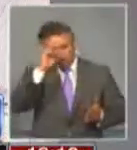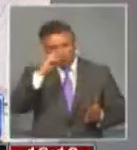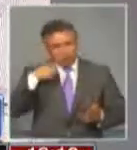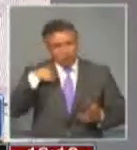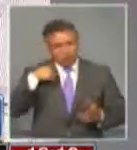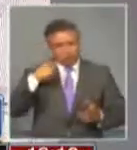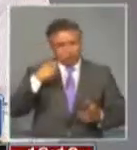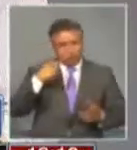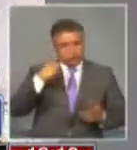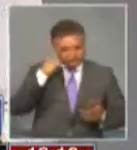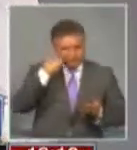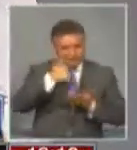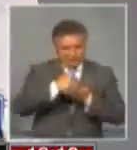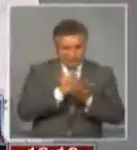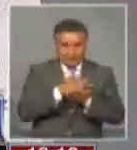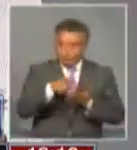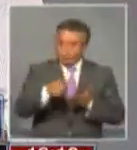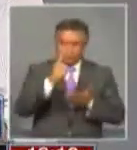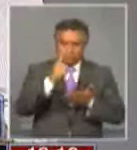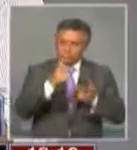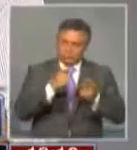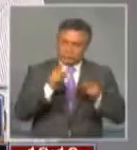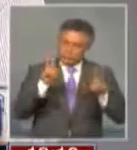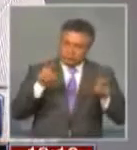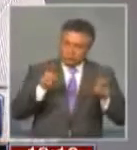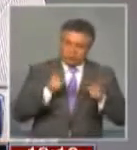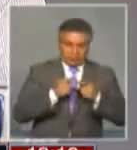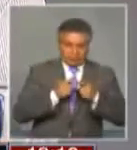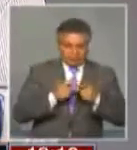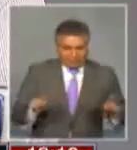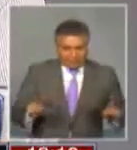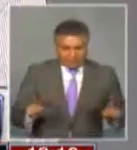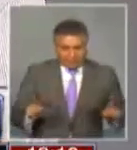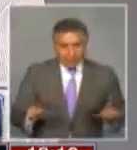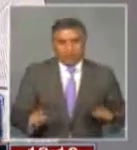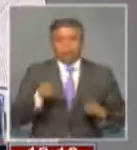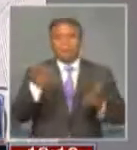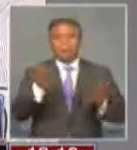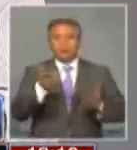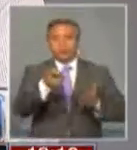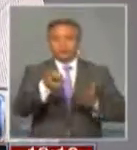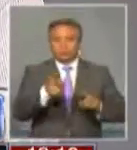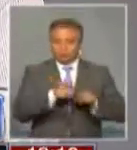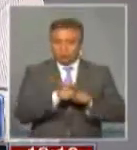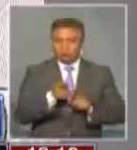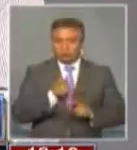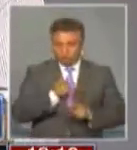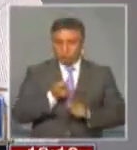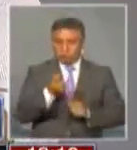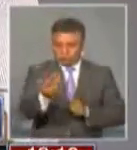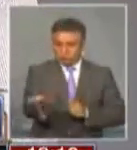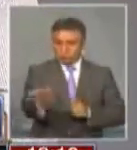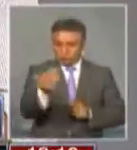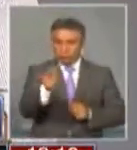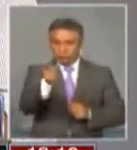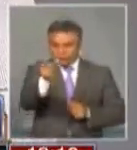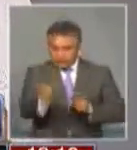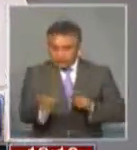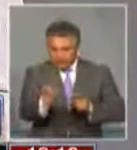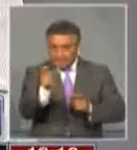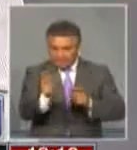¿ya? Es un caso distinto porque se compra un servicio a una persona que